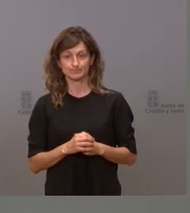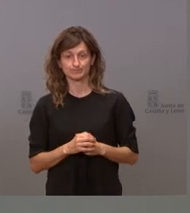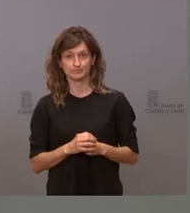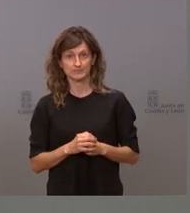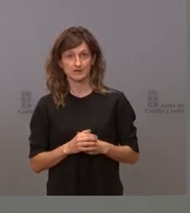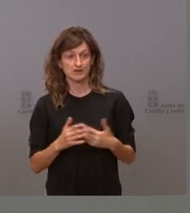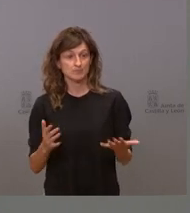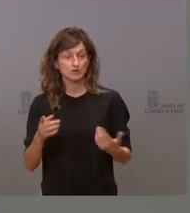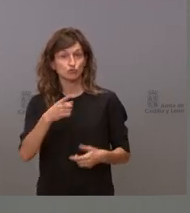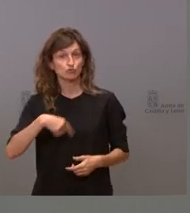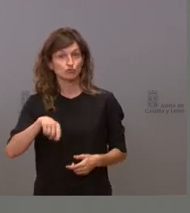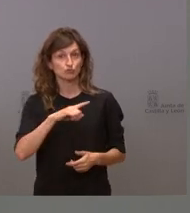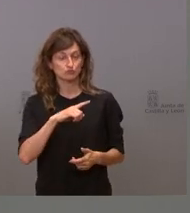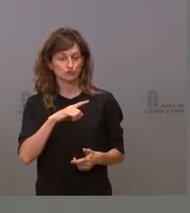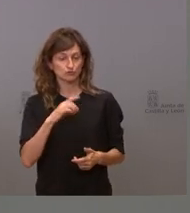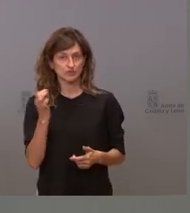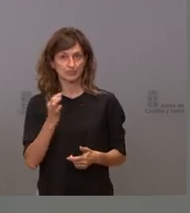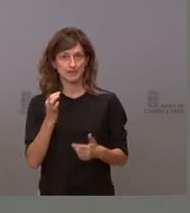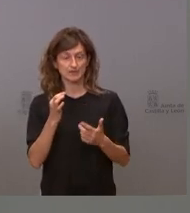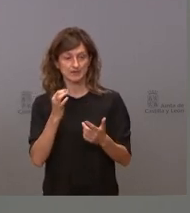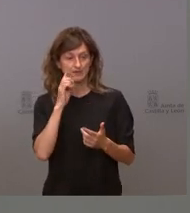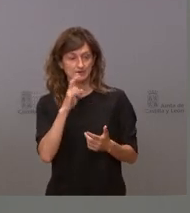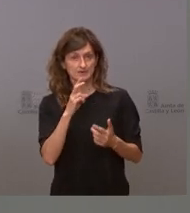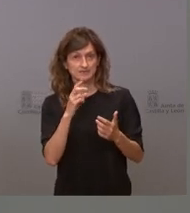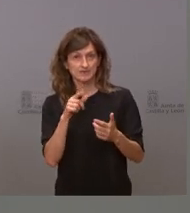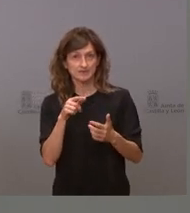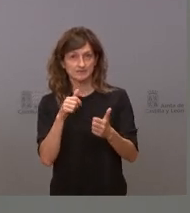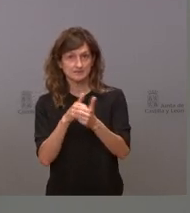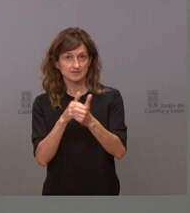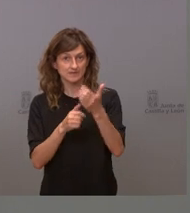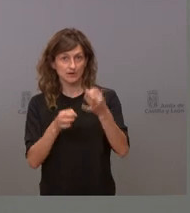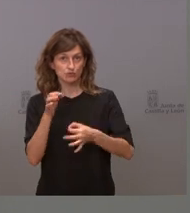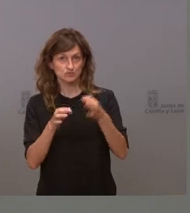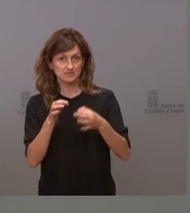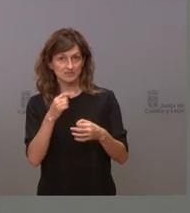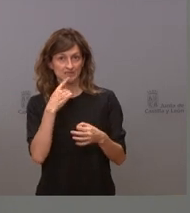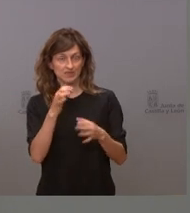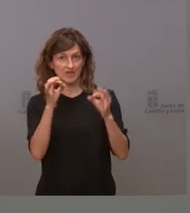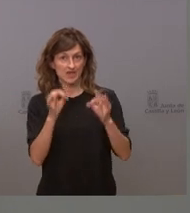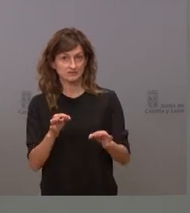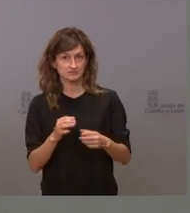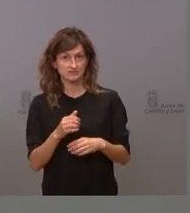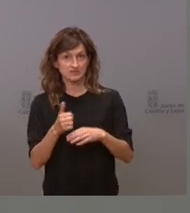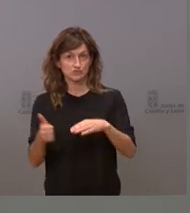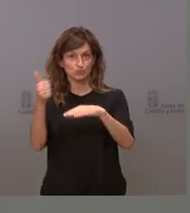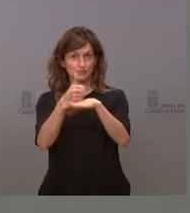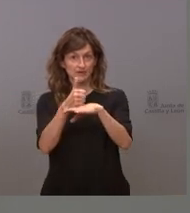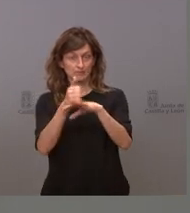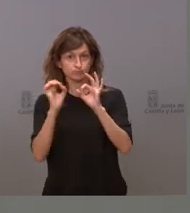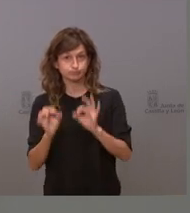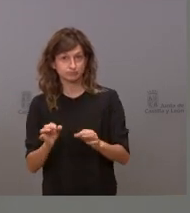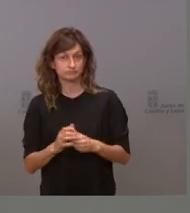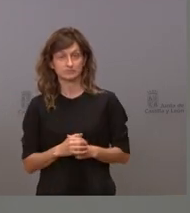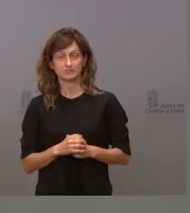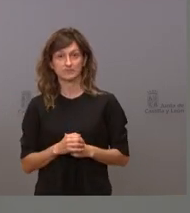pero nosotros lo que tenemos es que tenemos un tribunal superior de justicia de Castilla y León que ya nos ha dicho claramente qué es lo que hay un tribunal supremo que ha dicho qué es lo que hay y a